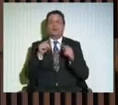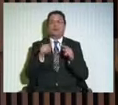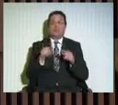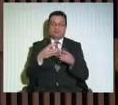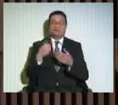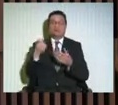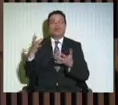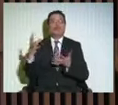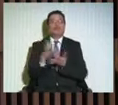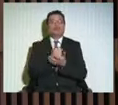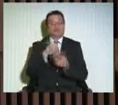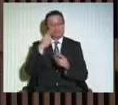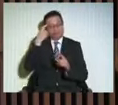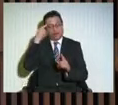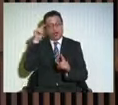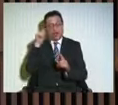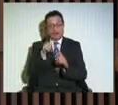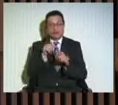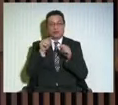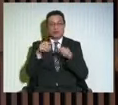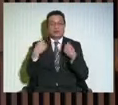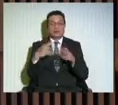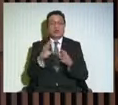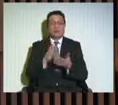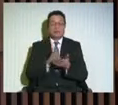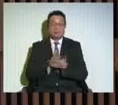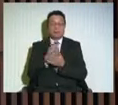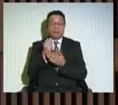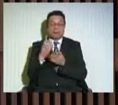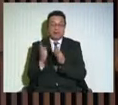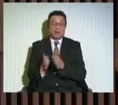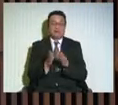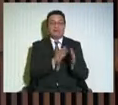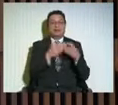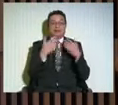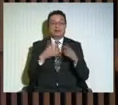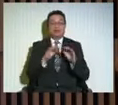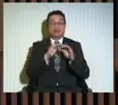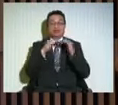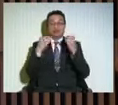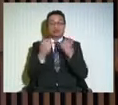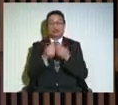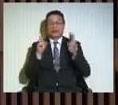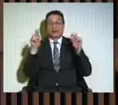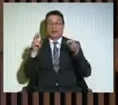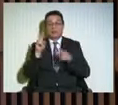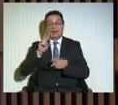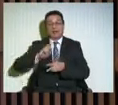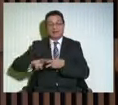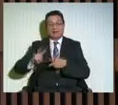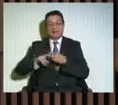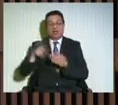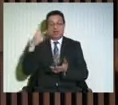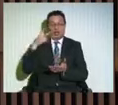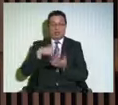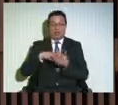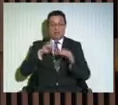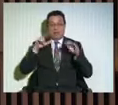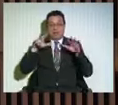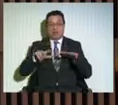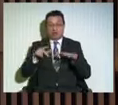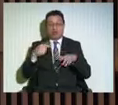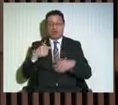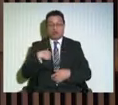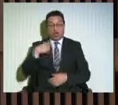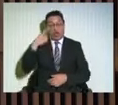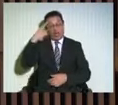lograron su objetivo y ya hemos dado la primera parte de la cuenta que tiene que ver con todo aquello que hicimos en 2018 y yo creo